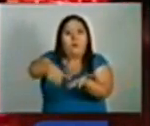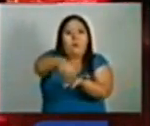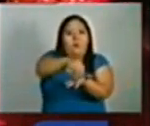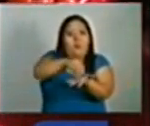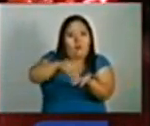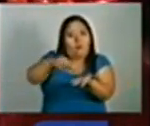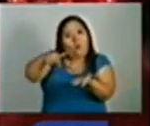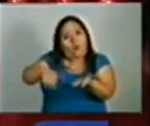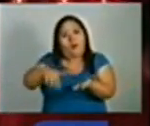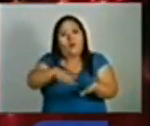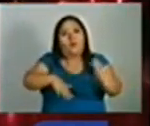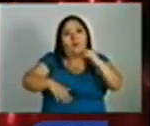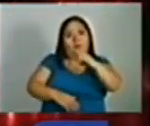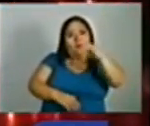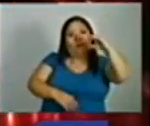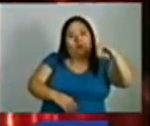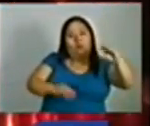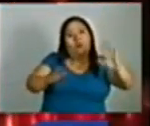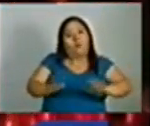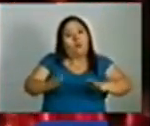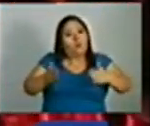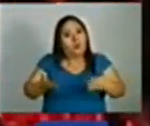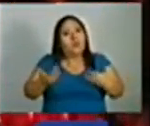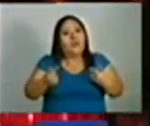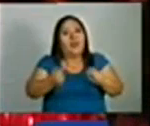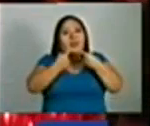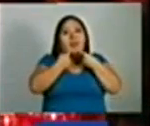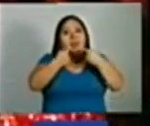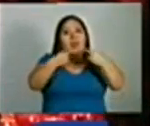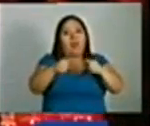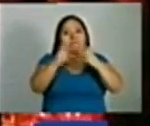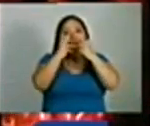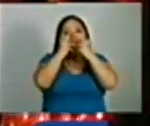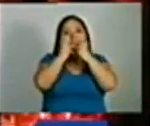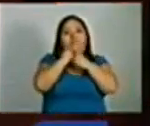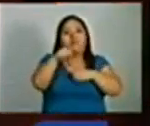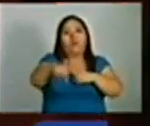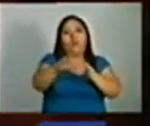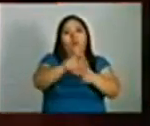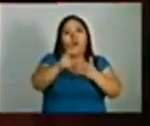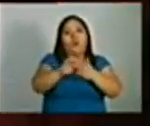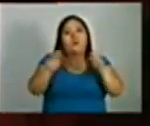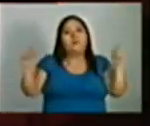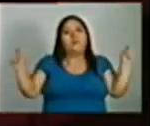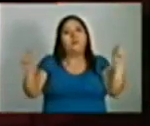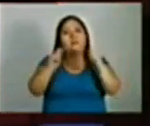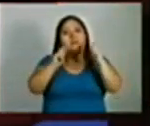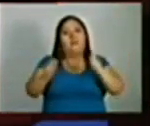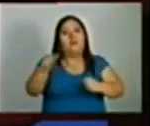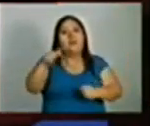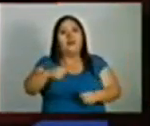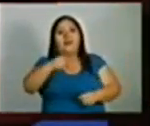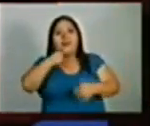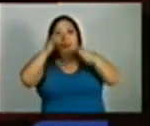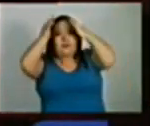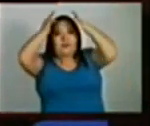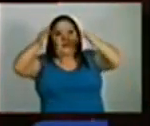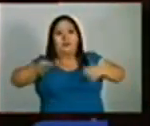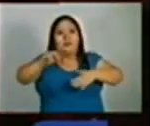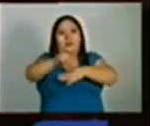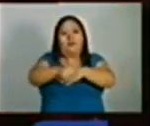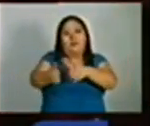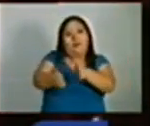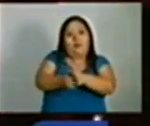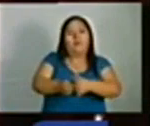región occidental, por lo que ha sido declarada Patrimonio Cultural Inmaterial por la Asamblea